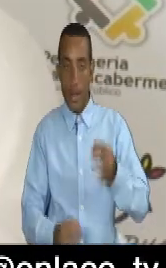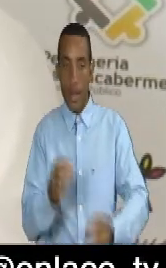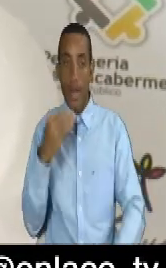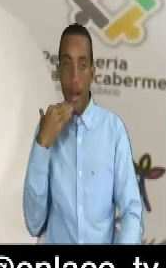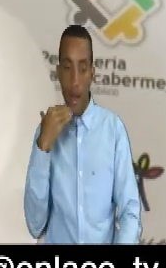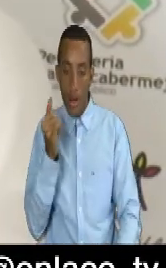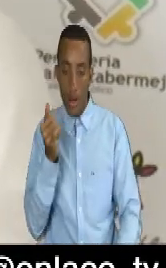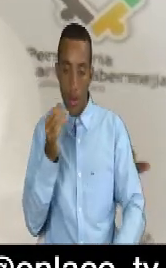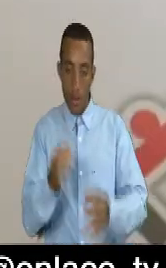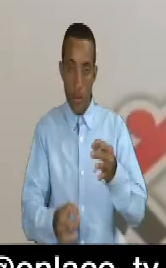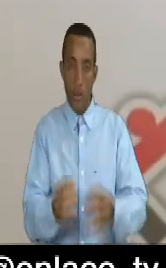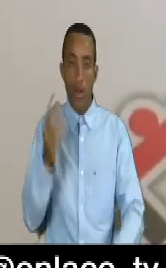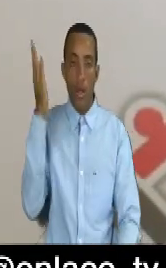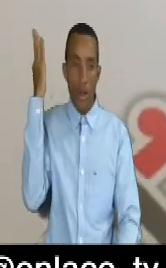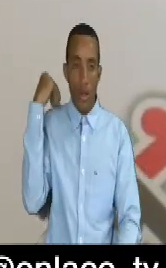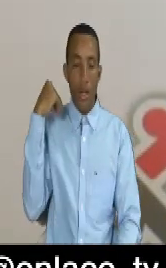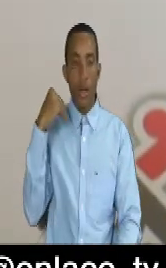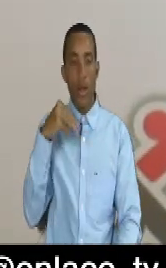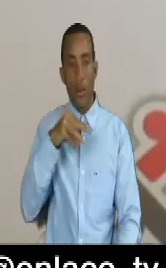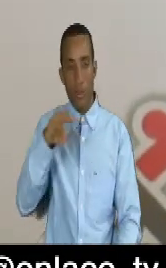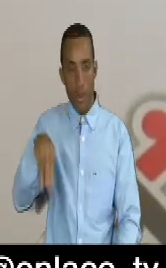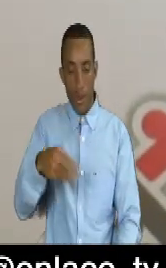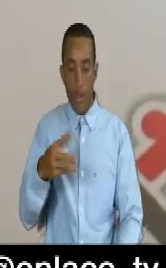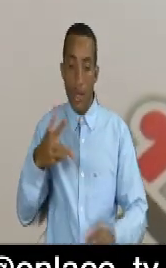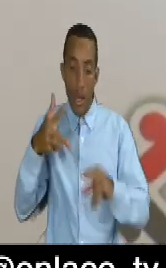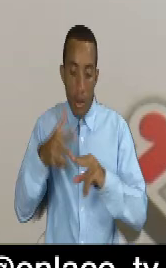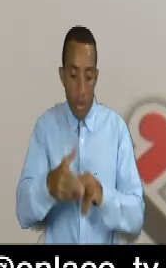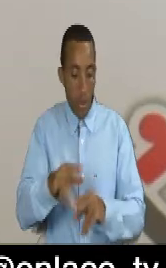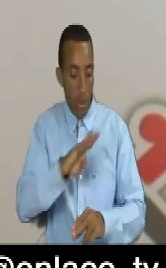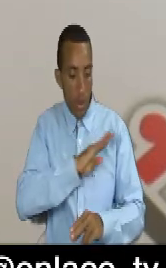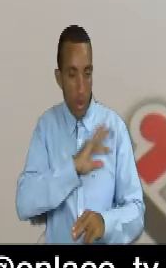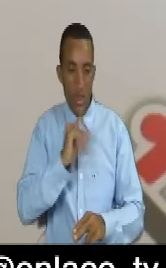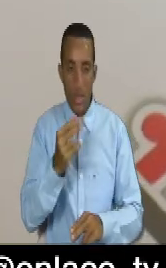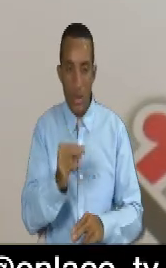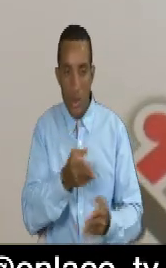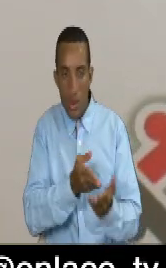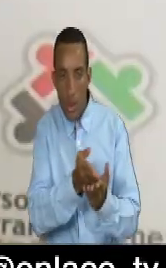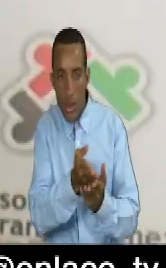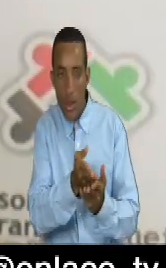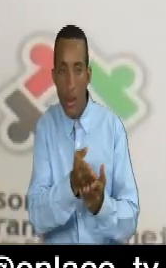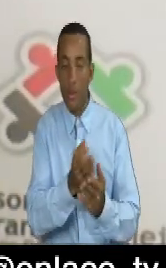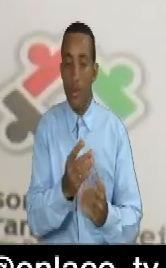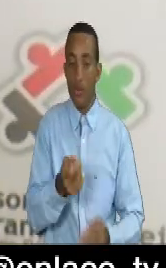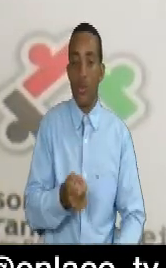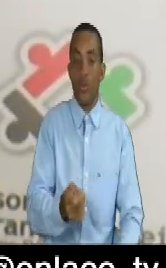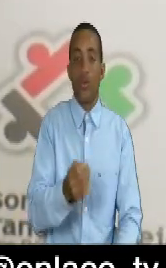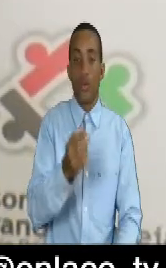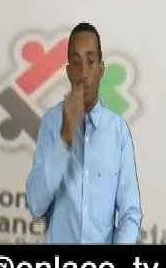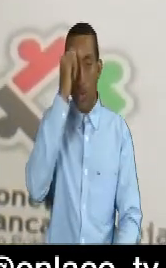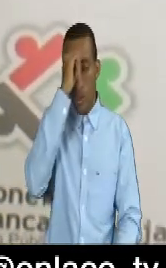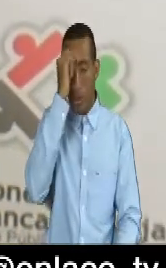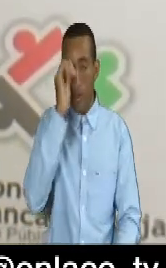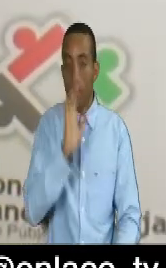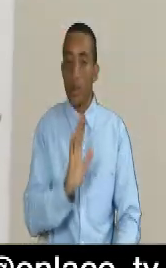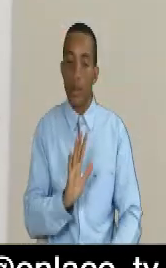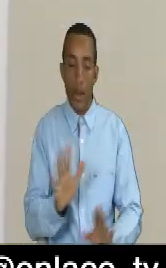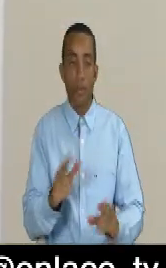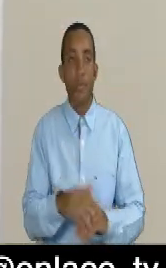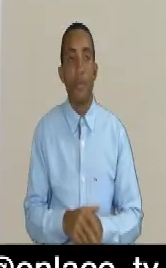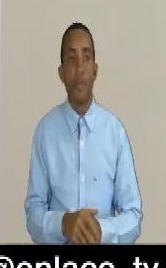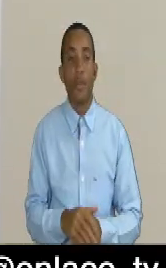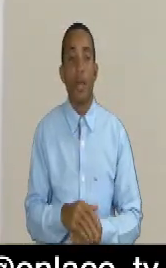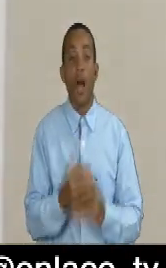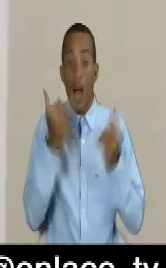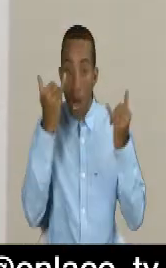Bermeja tomada el pasado miércoles y que suspendía el proceso de revocatoria convocado para este domingo se había reversado y el proceso continuaba.